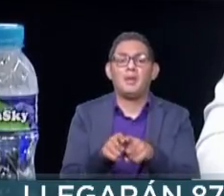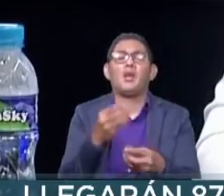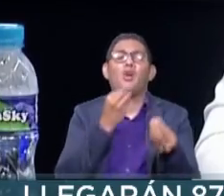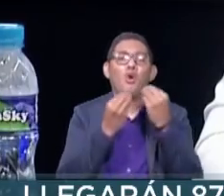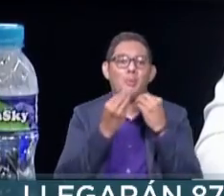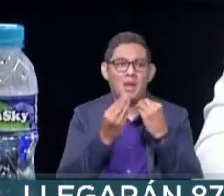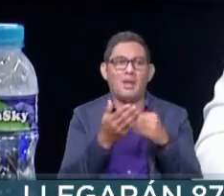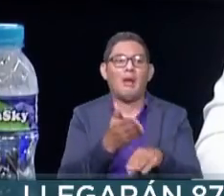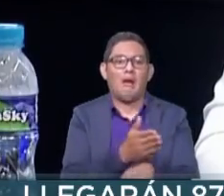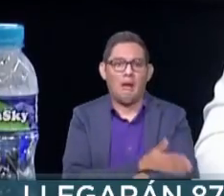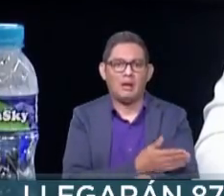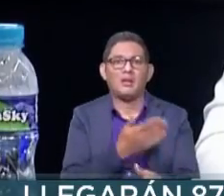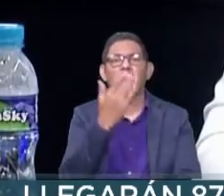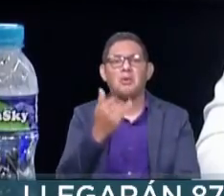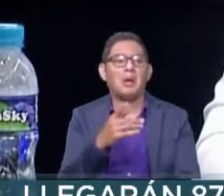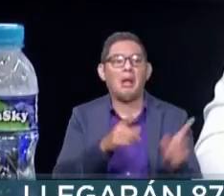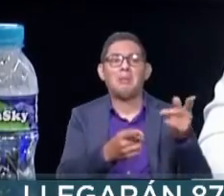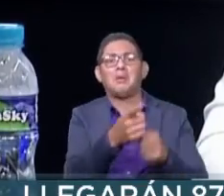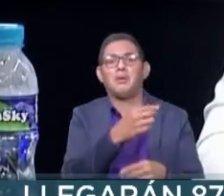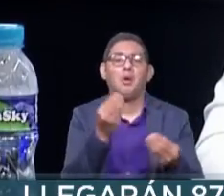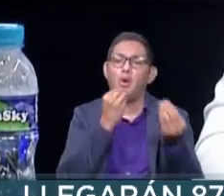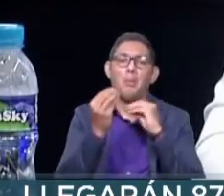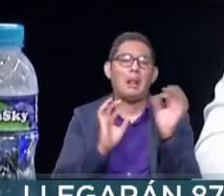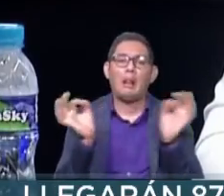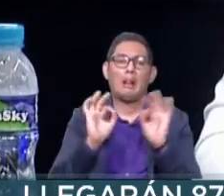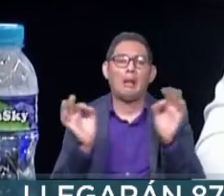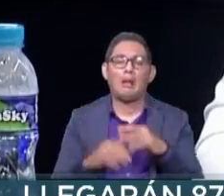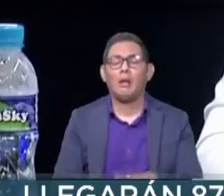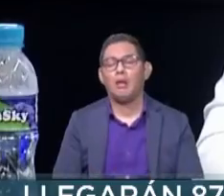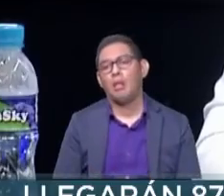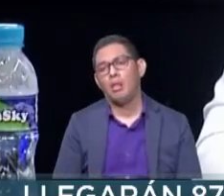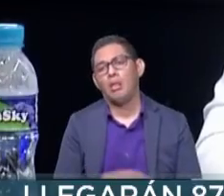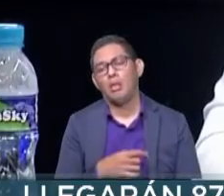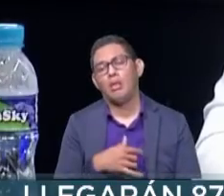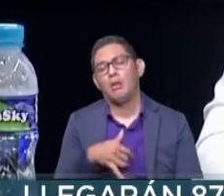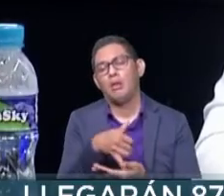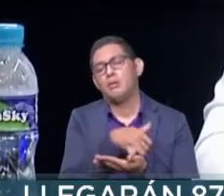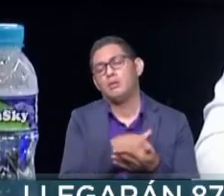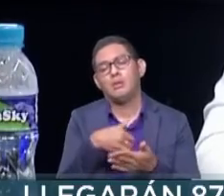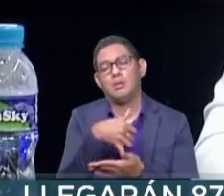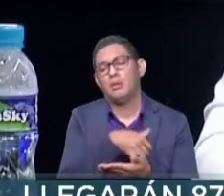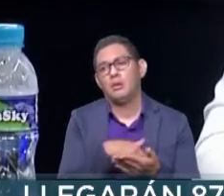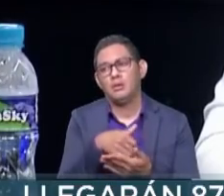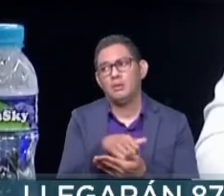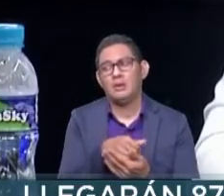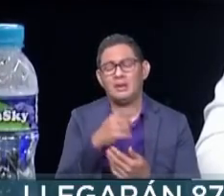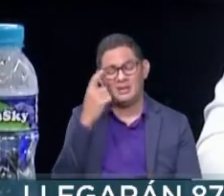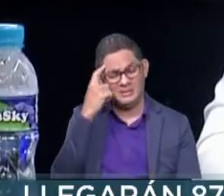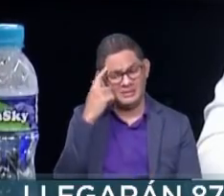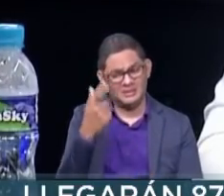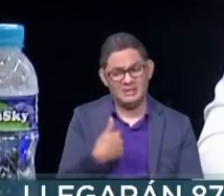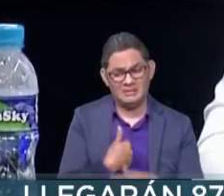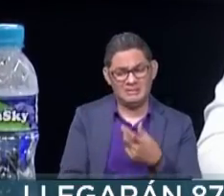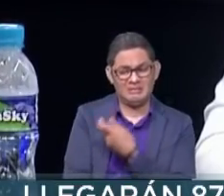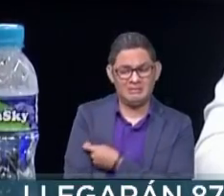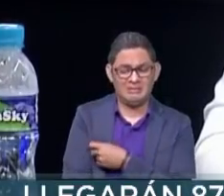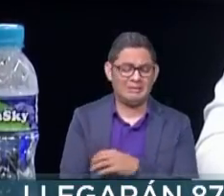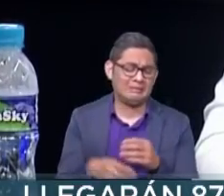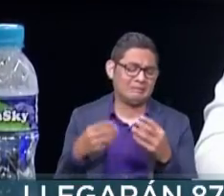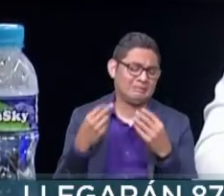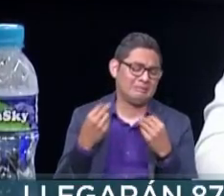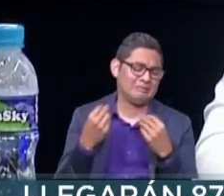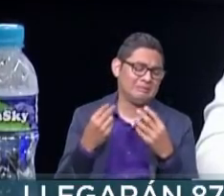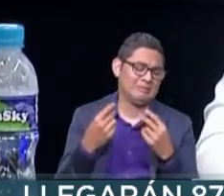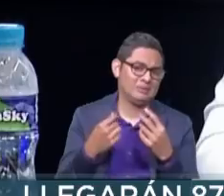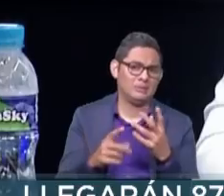tenido casos donde se sienten muy fatigados y temen entonces colocarse la vacuna. Y